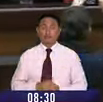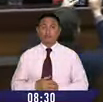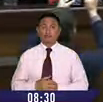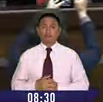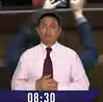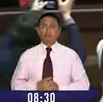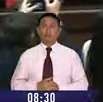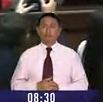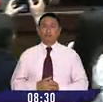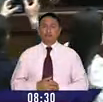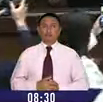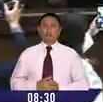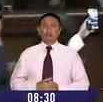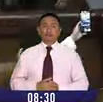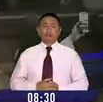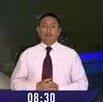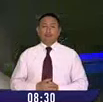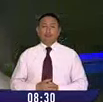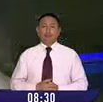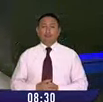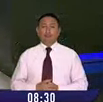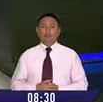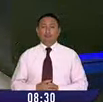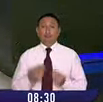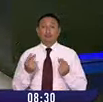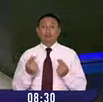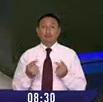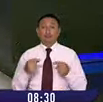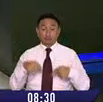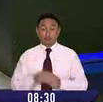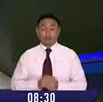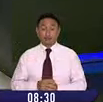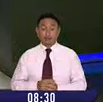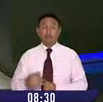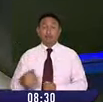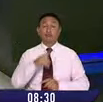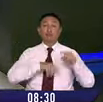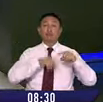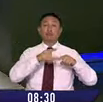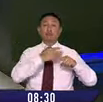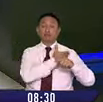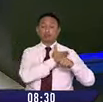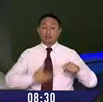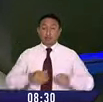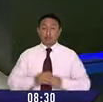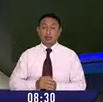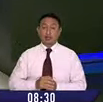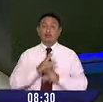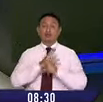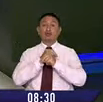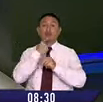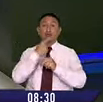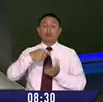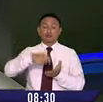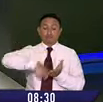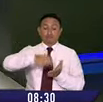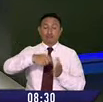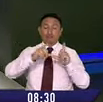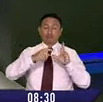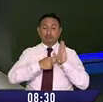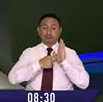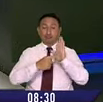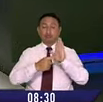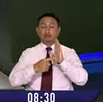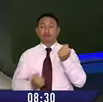Álvaro Terán. Inmediatamente de esto, María Mercedes y amigos, el presidente mandó el Twitter firmando el decreto ley para el fortalecimiento de la